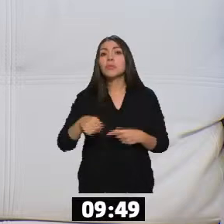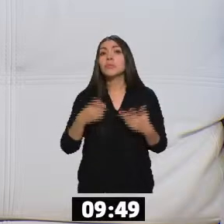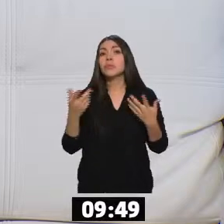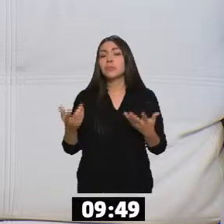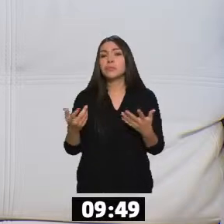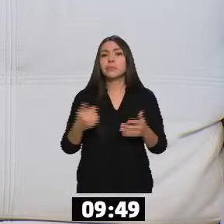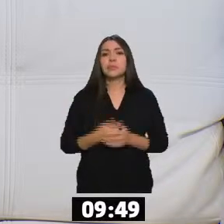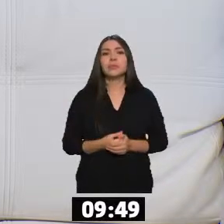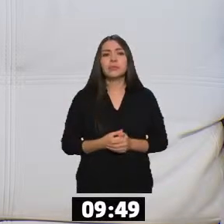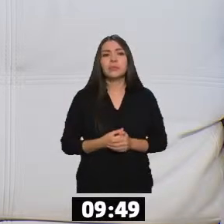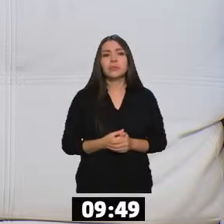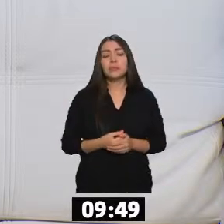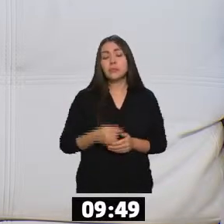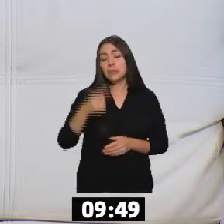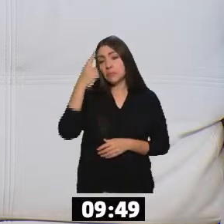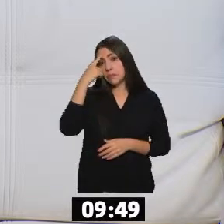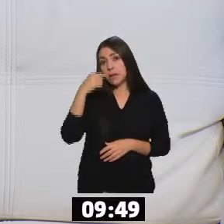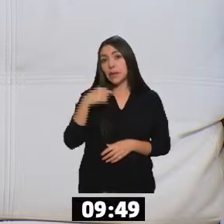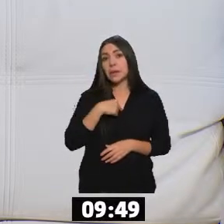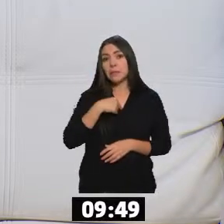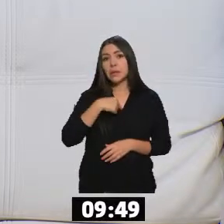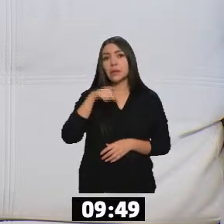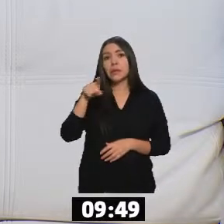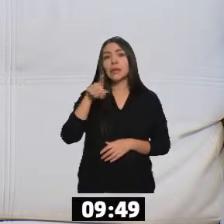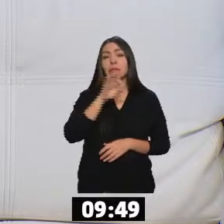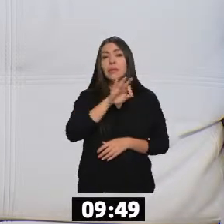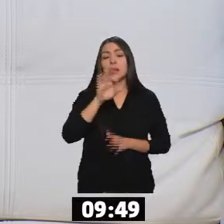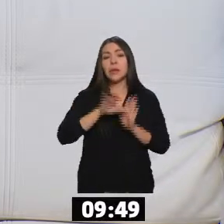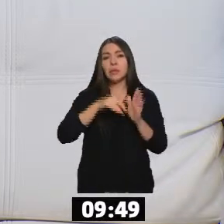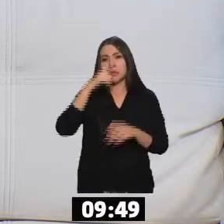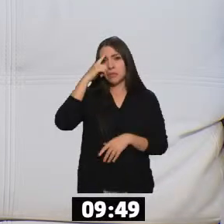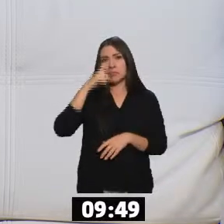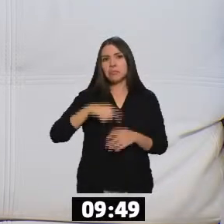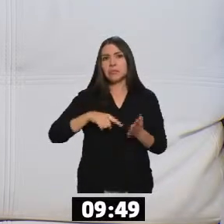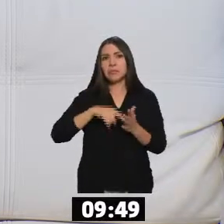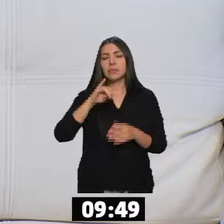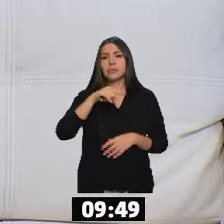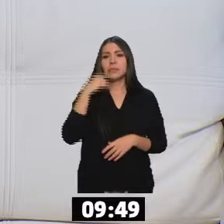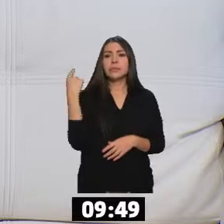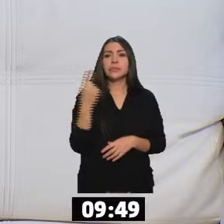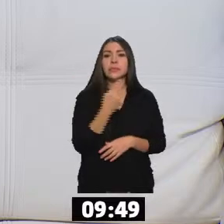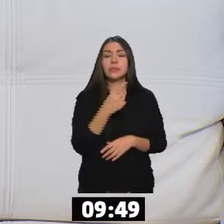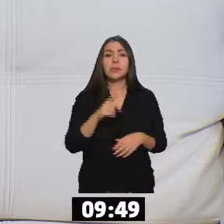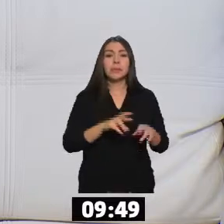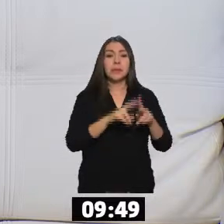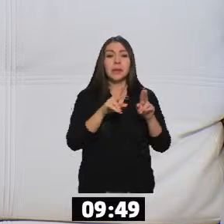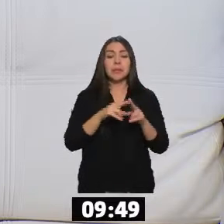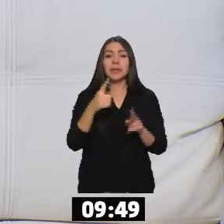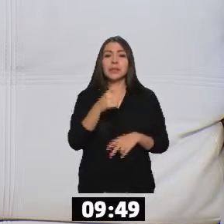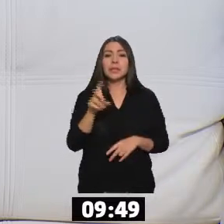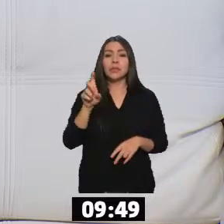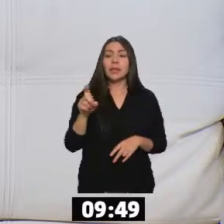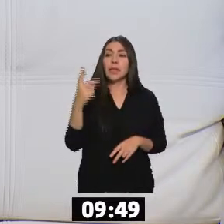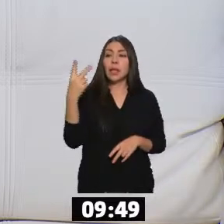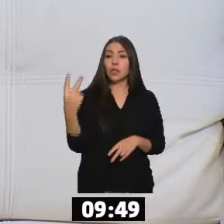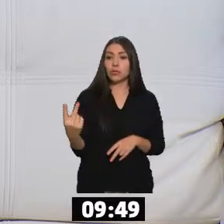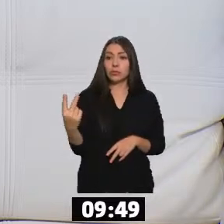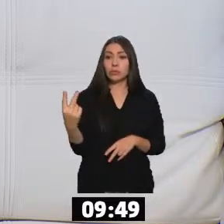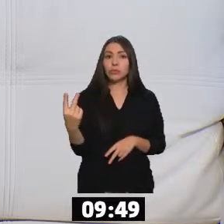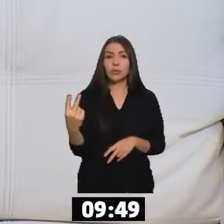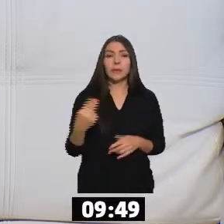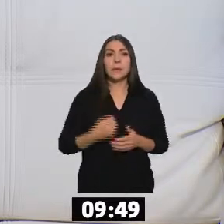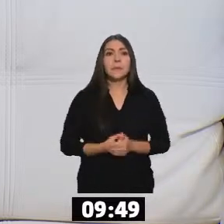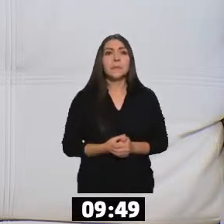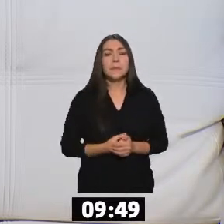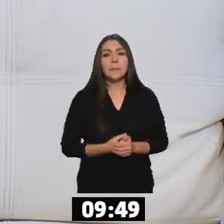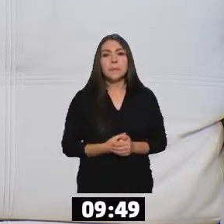tenemos sí les rompe el calendario. 132 récords que se han roto en esta Olimpiada. 132. Ya de los